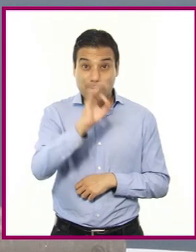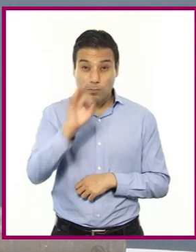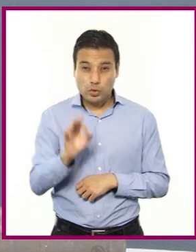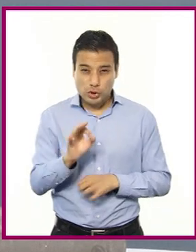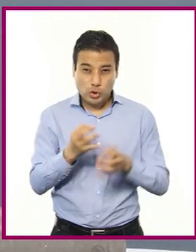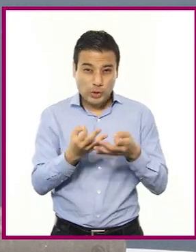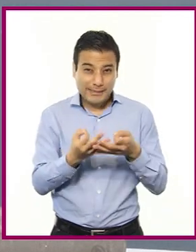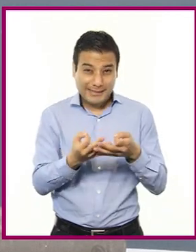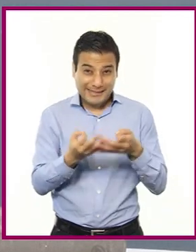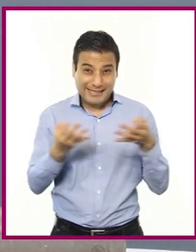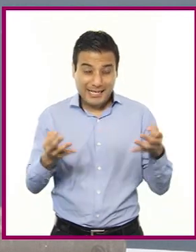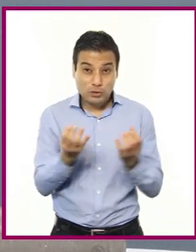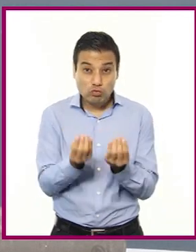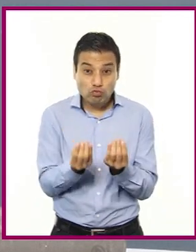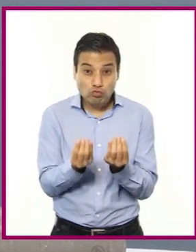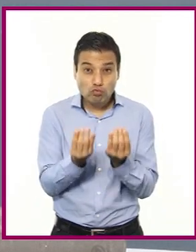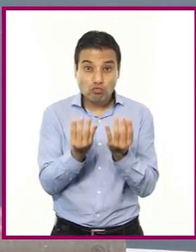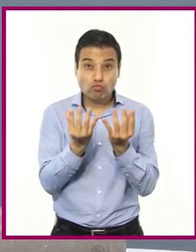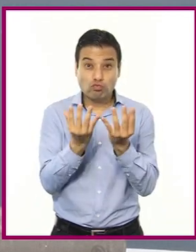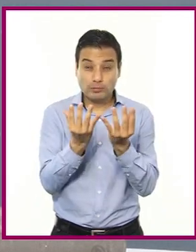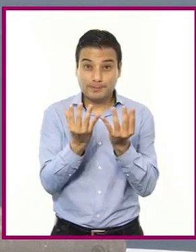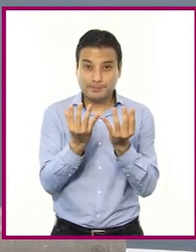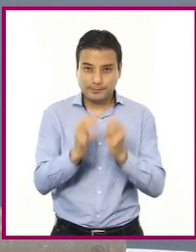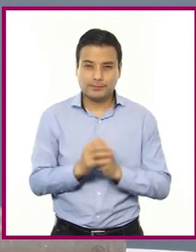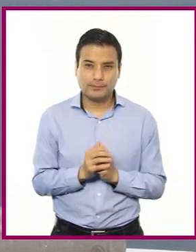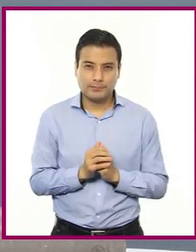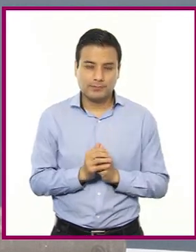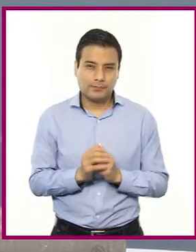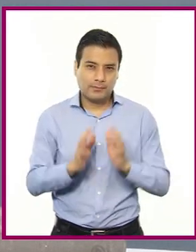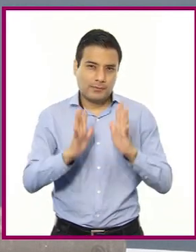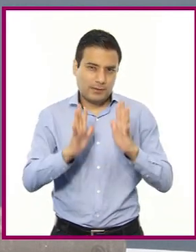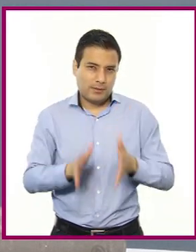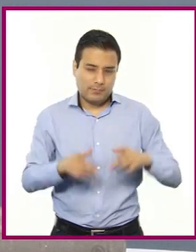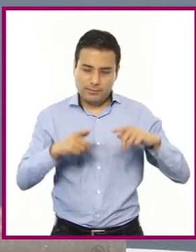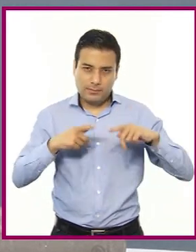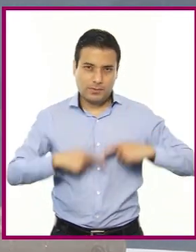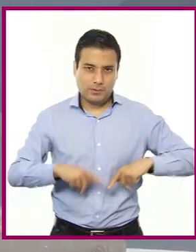terrenos en regadío pertenecían ya a la pequeña propiedad.